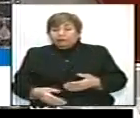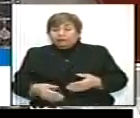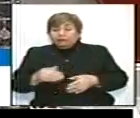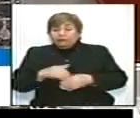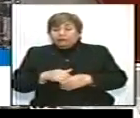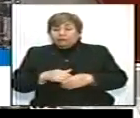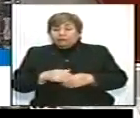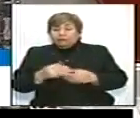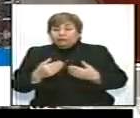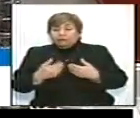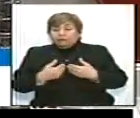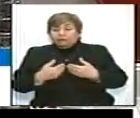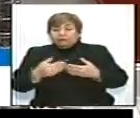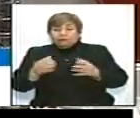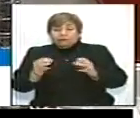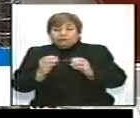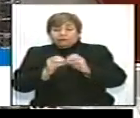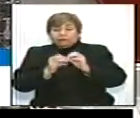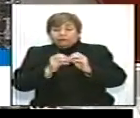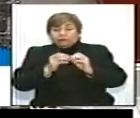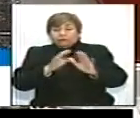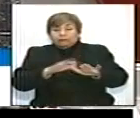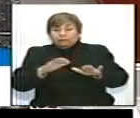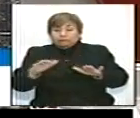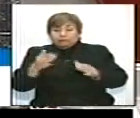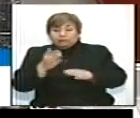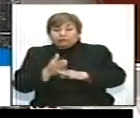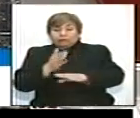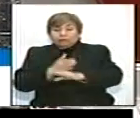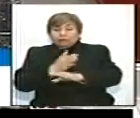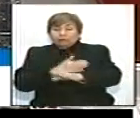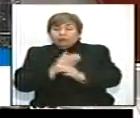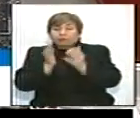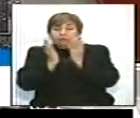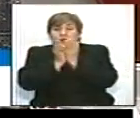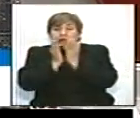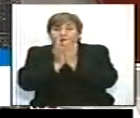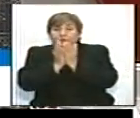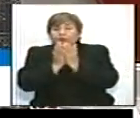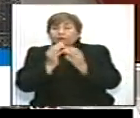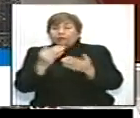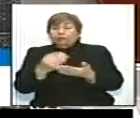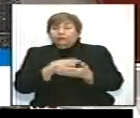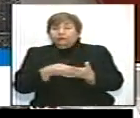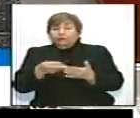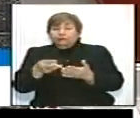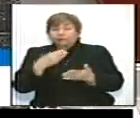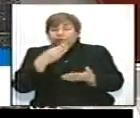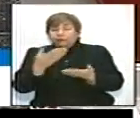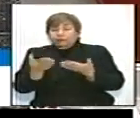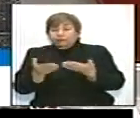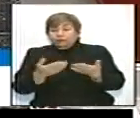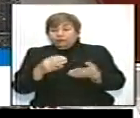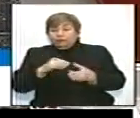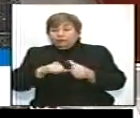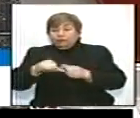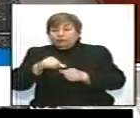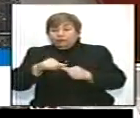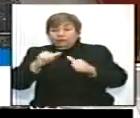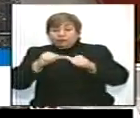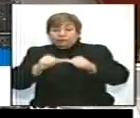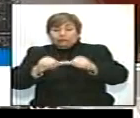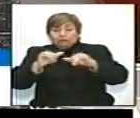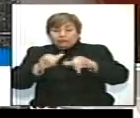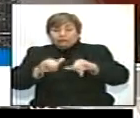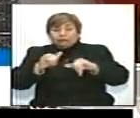que garanticemos la adaptación de los chicos y su progreso educativo en inicio, porque el modelo de servicio involucra la residencia,